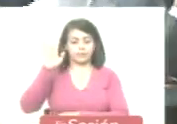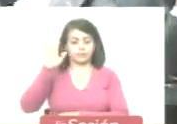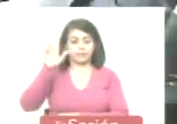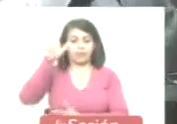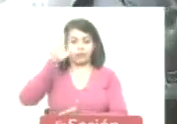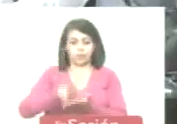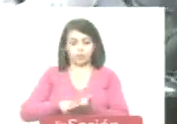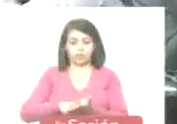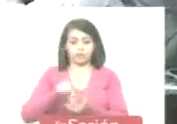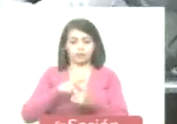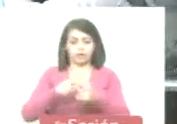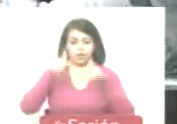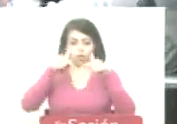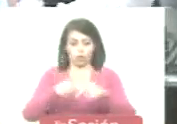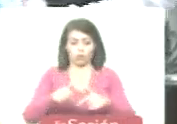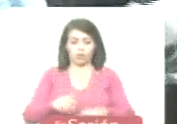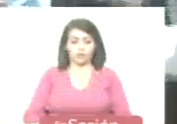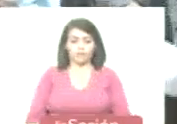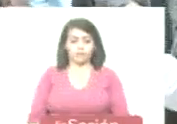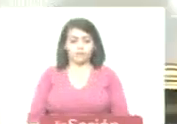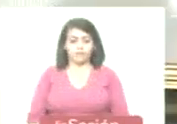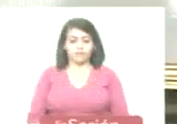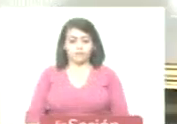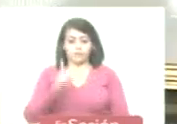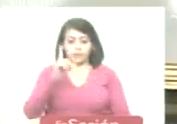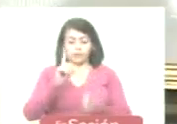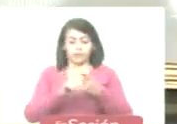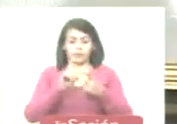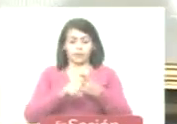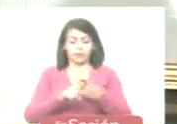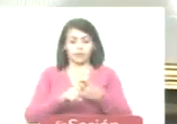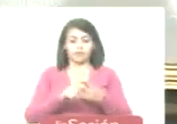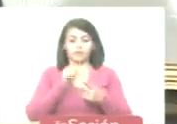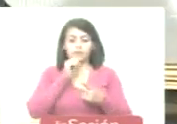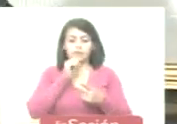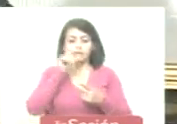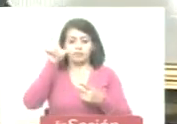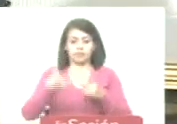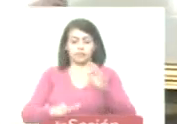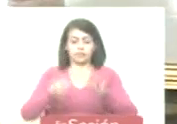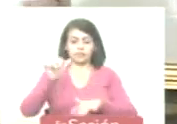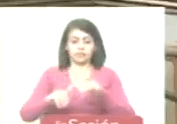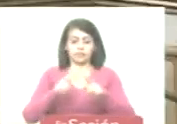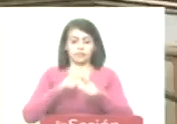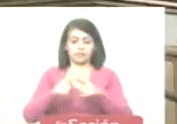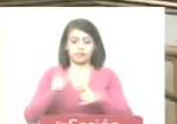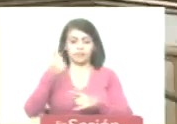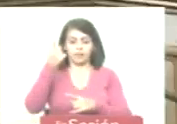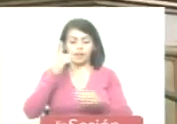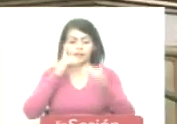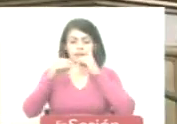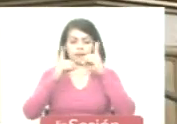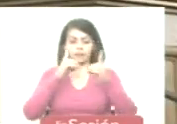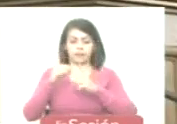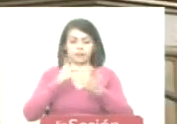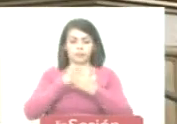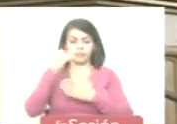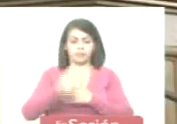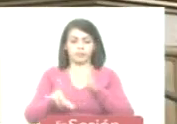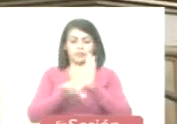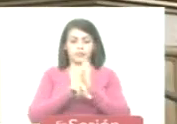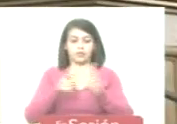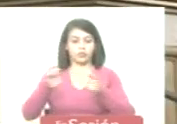queda aprobado el orden del día. Primer punto del orden del día, ciudadana secretaria. Primera discusión del proyecto de